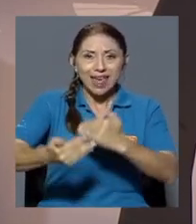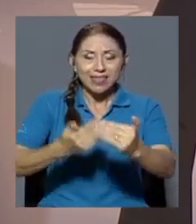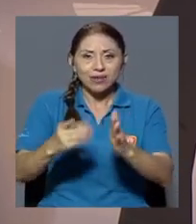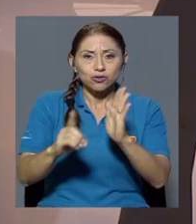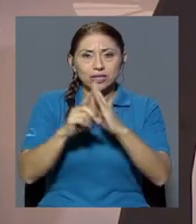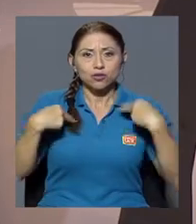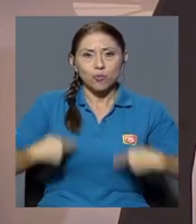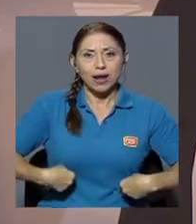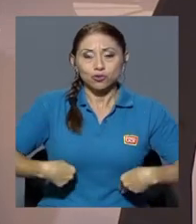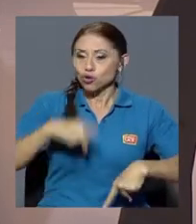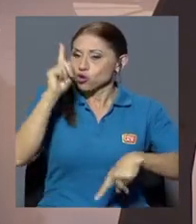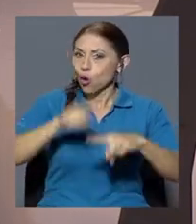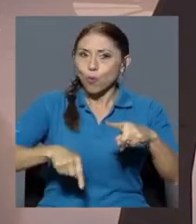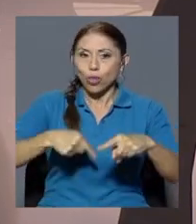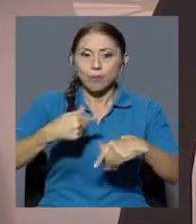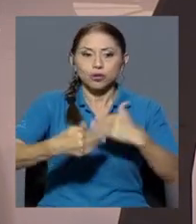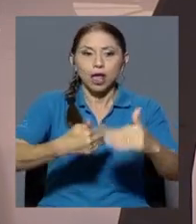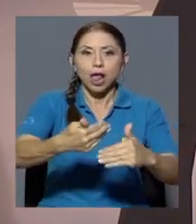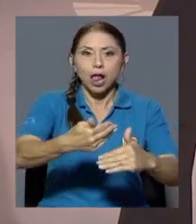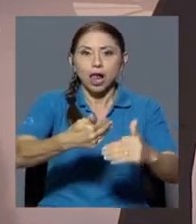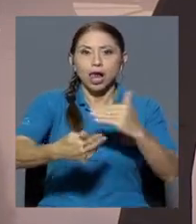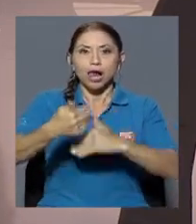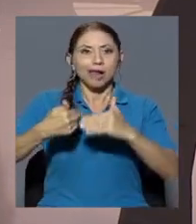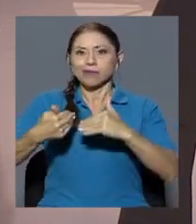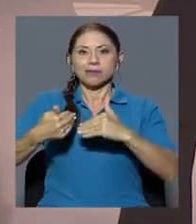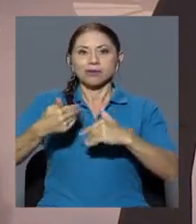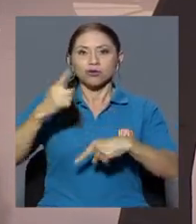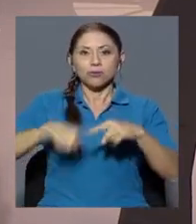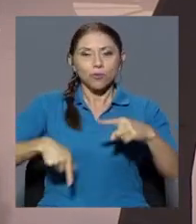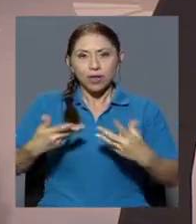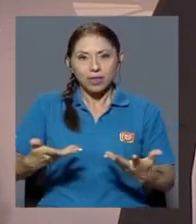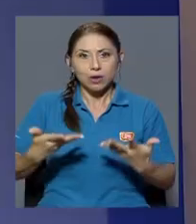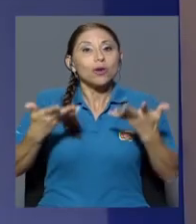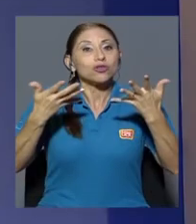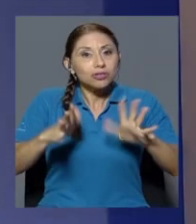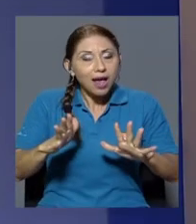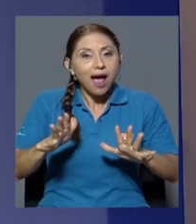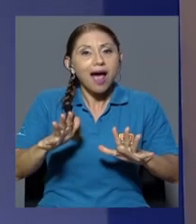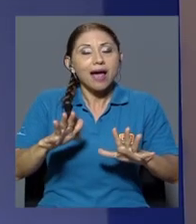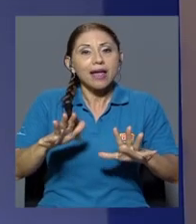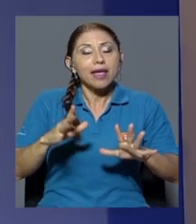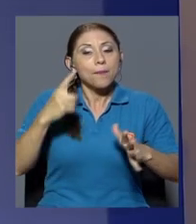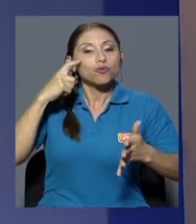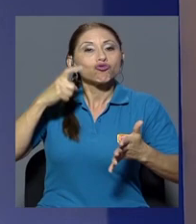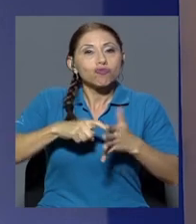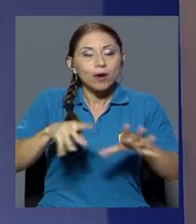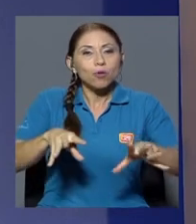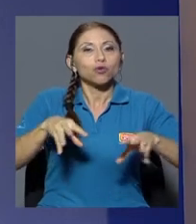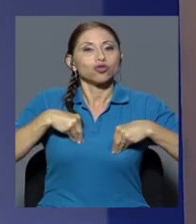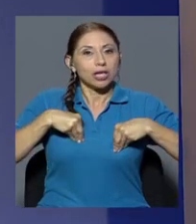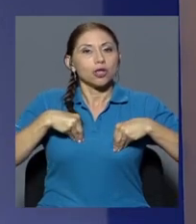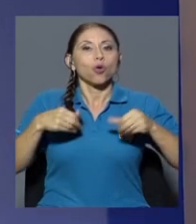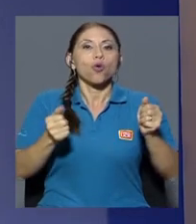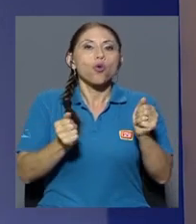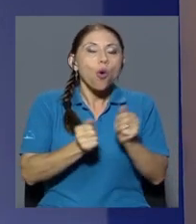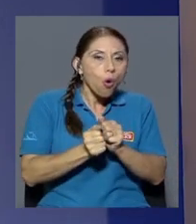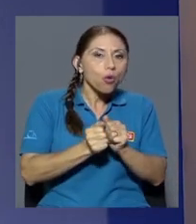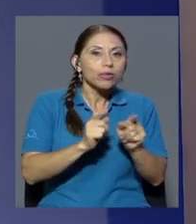dar pasos para atrás cuando ya hemos reconocido en instrumentos y